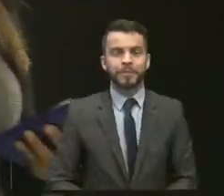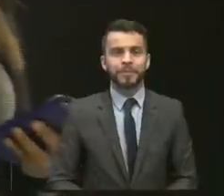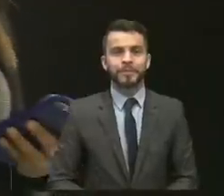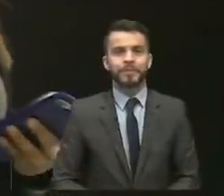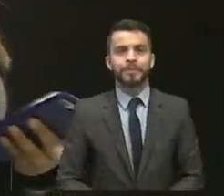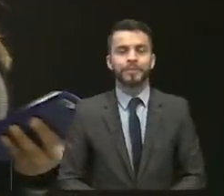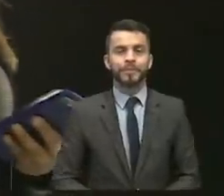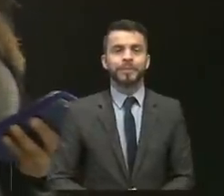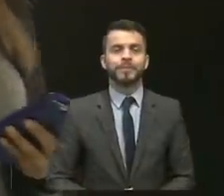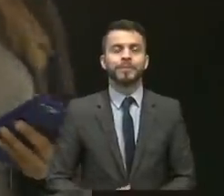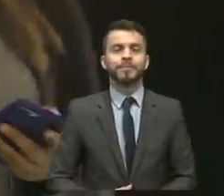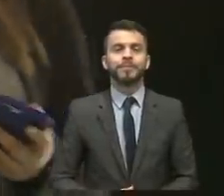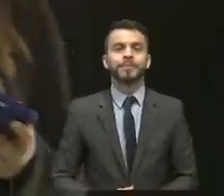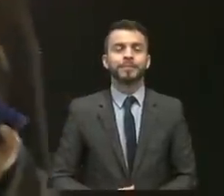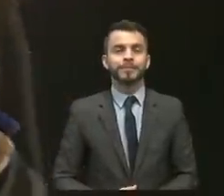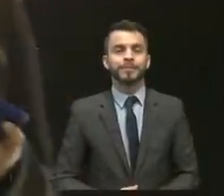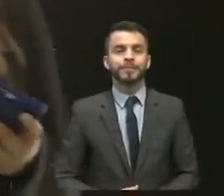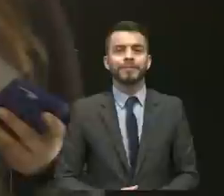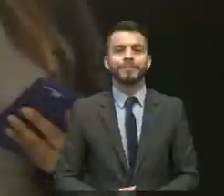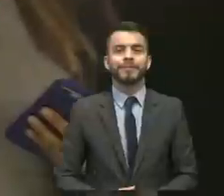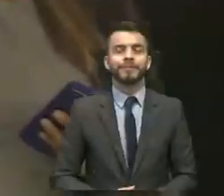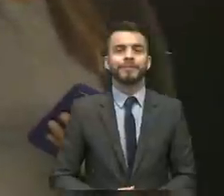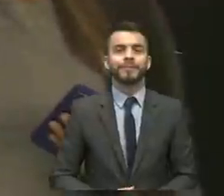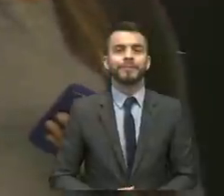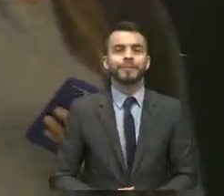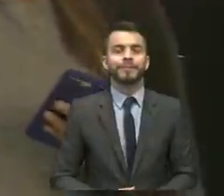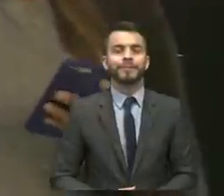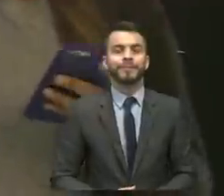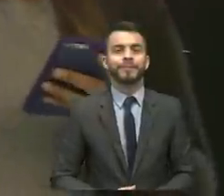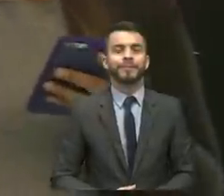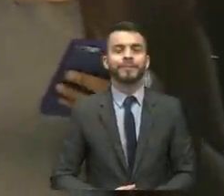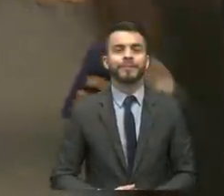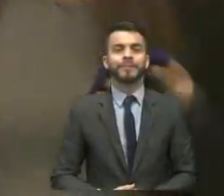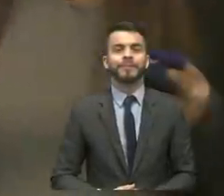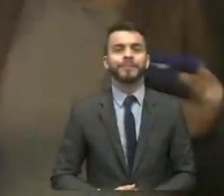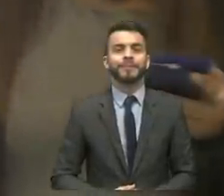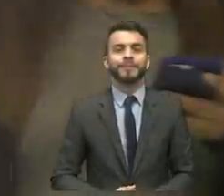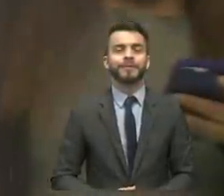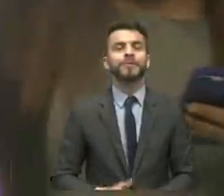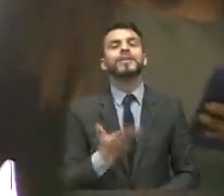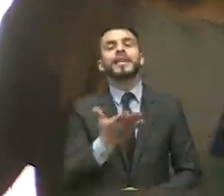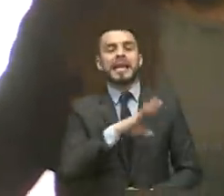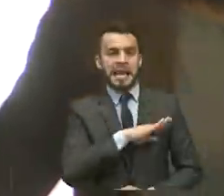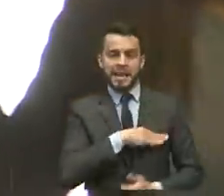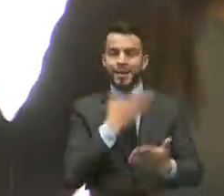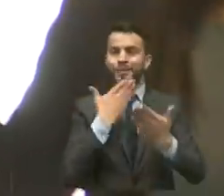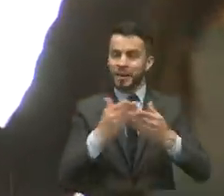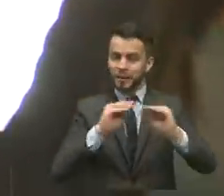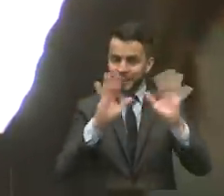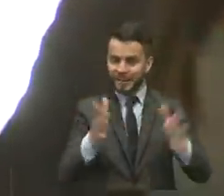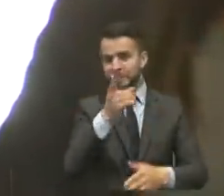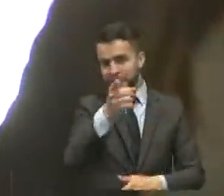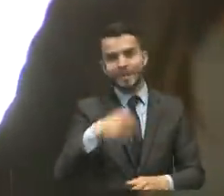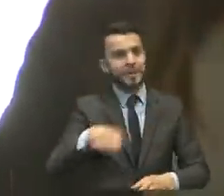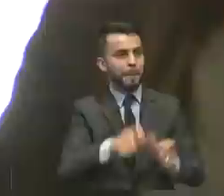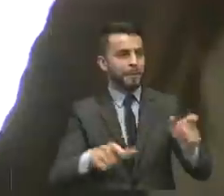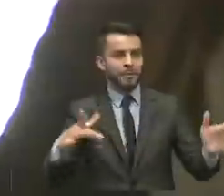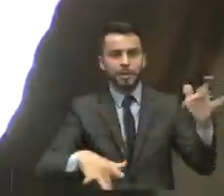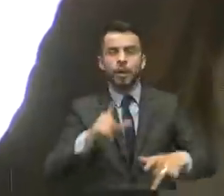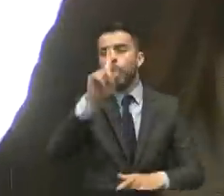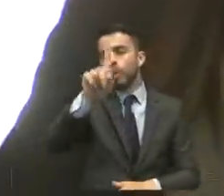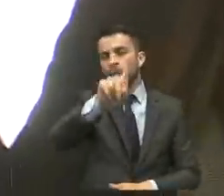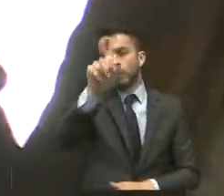Francisco Luis Robles del Noticiero Bogotá, MPM, RCN Radio. Alcaldesa, buenos días para usted y para los presentes. Una sola